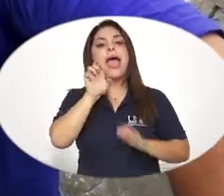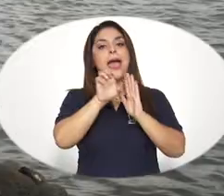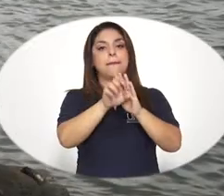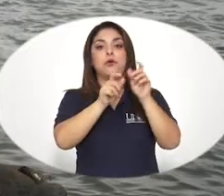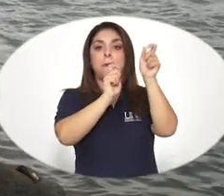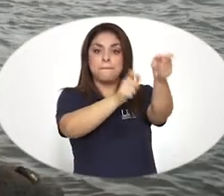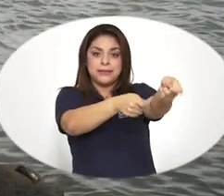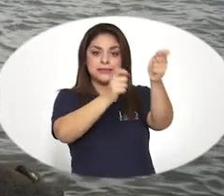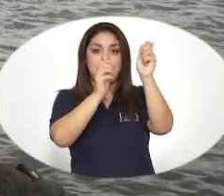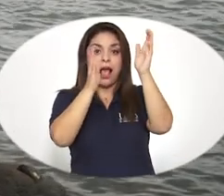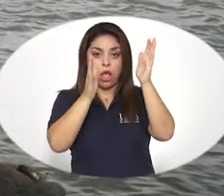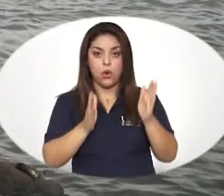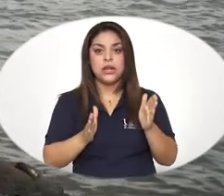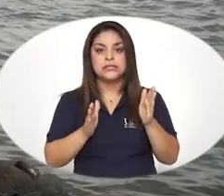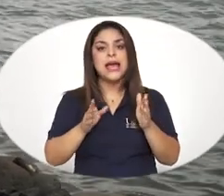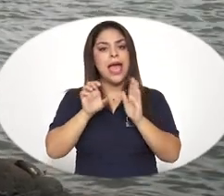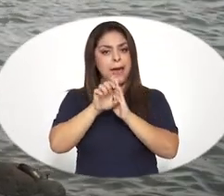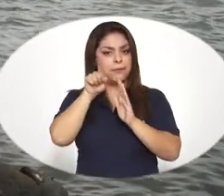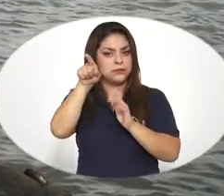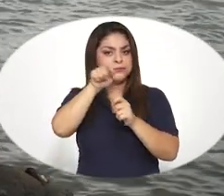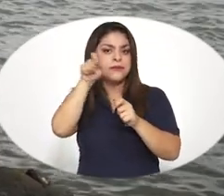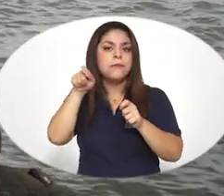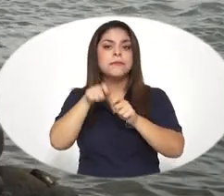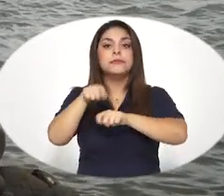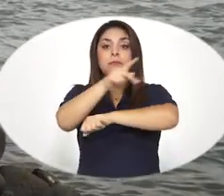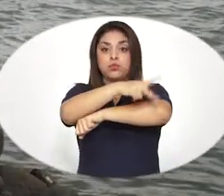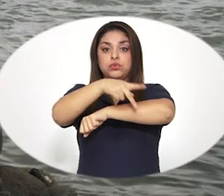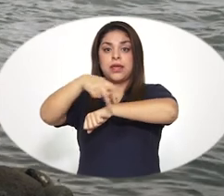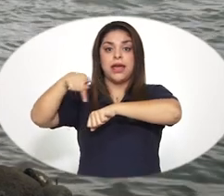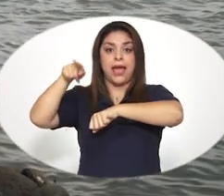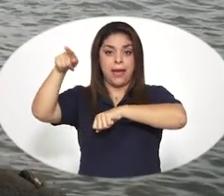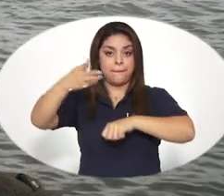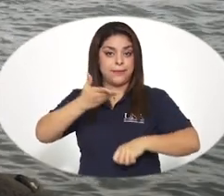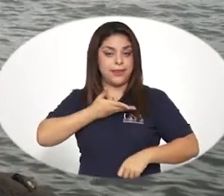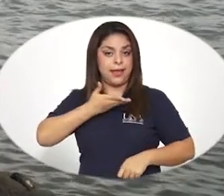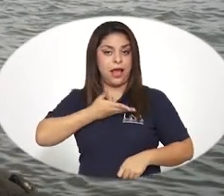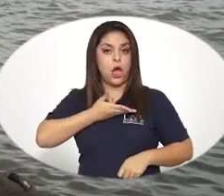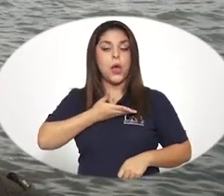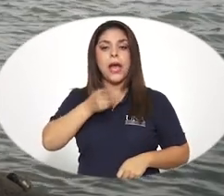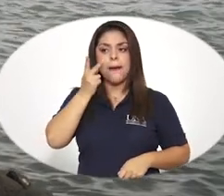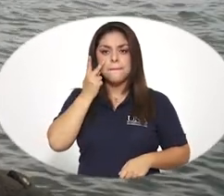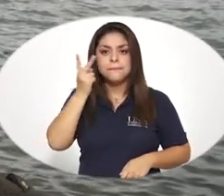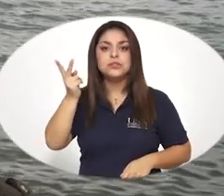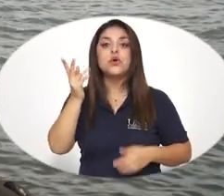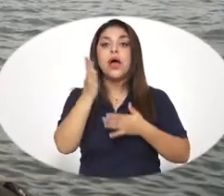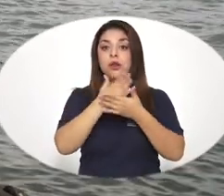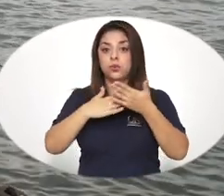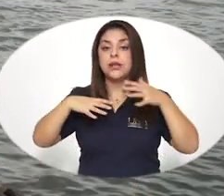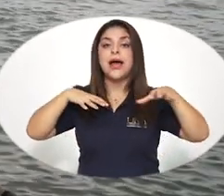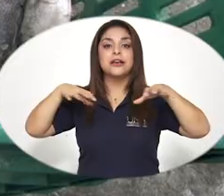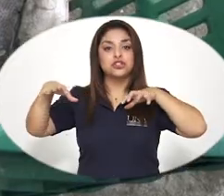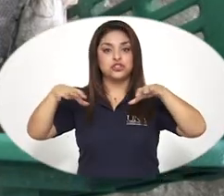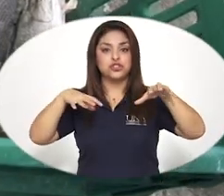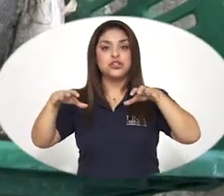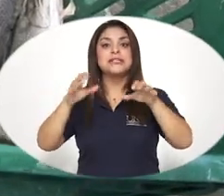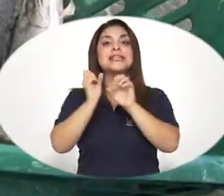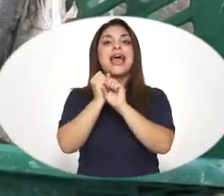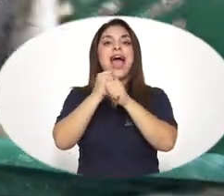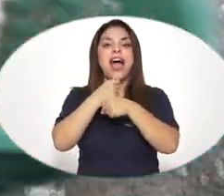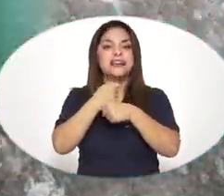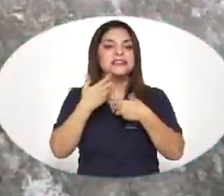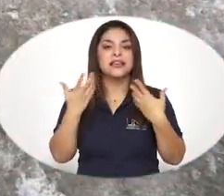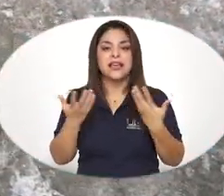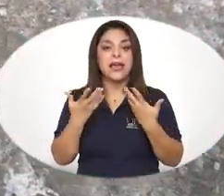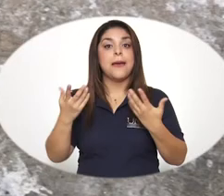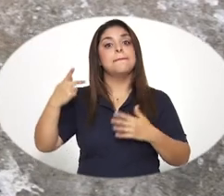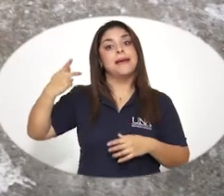ellas es los pescadores. Por ejemplo, acá específicamente en Punta Arenas, en el mercado Punta Arenas, hemos visto algunas de las acciones que